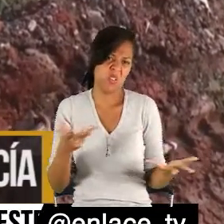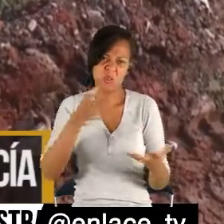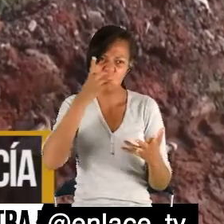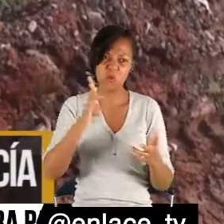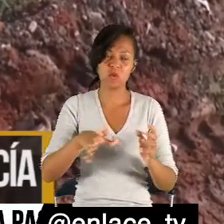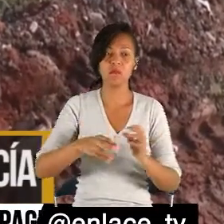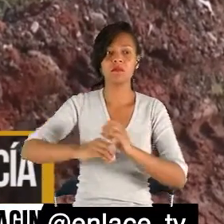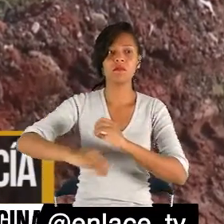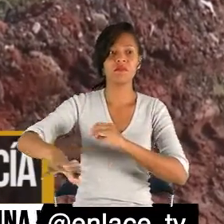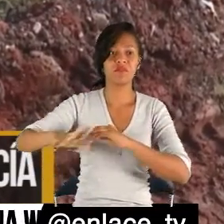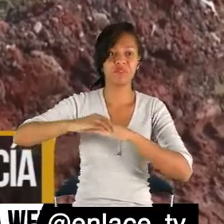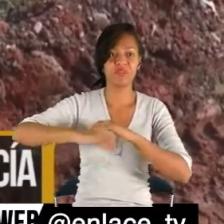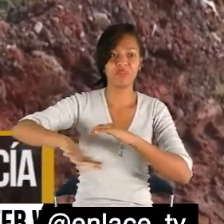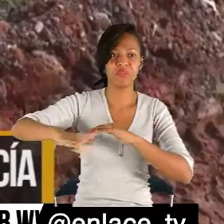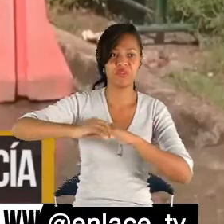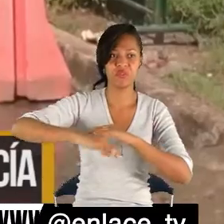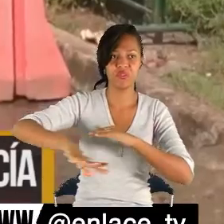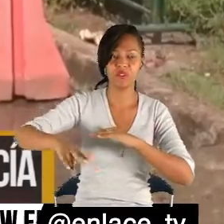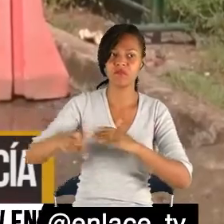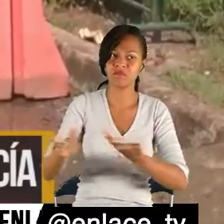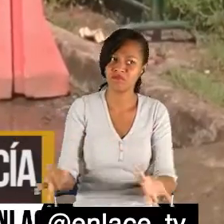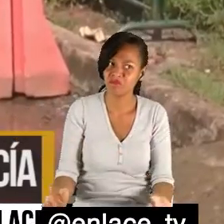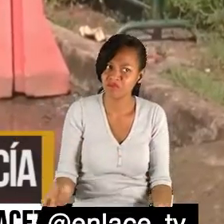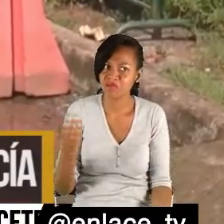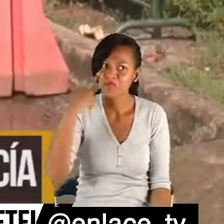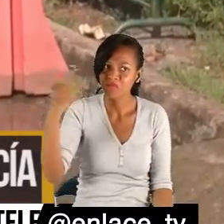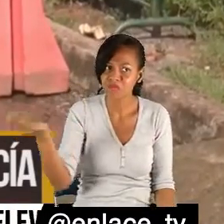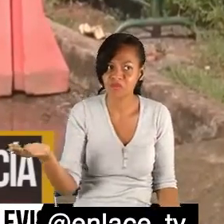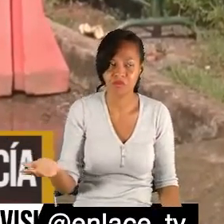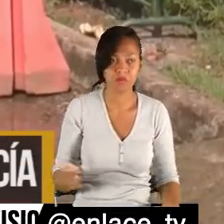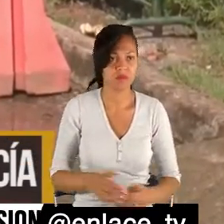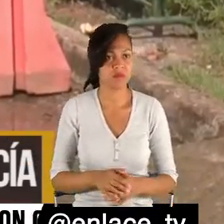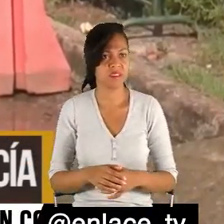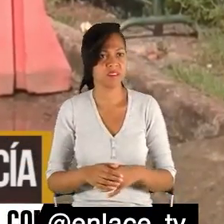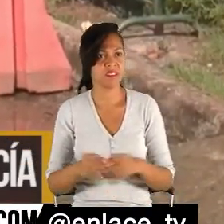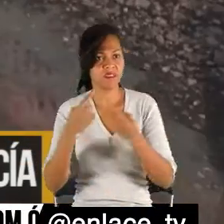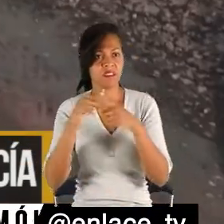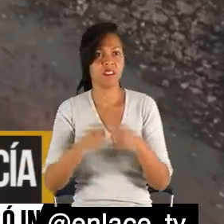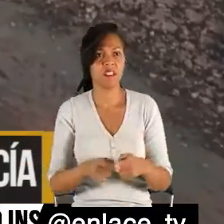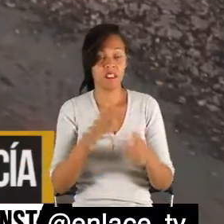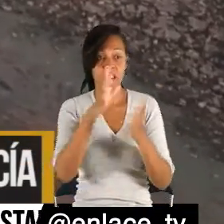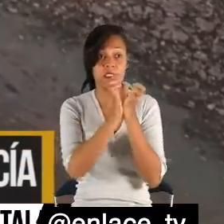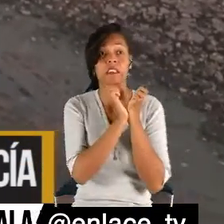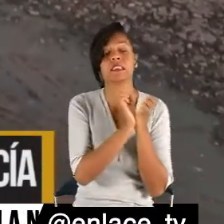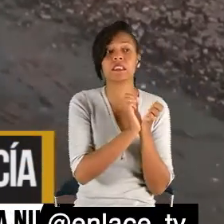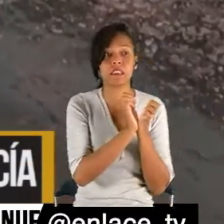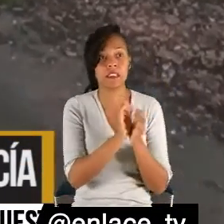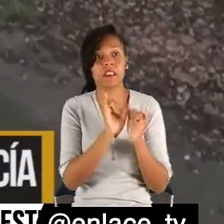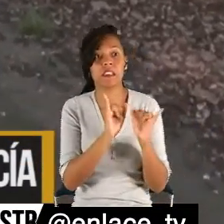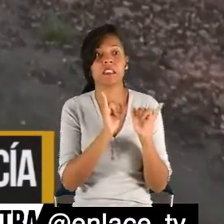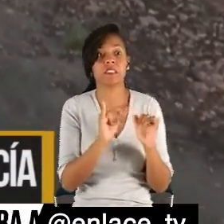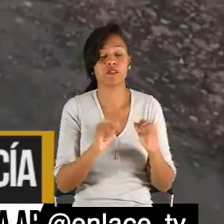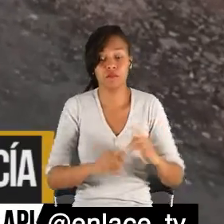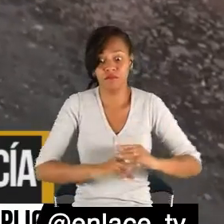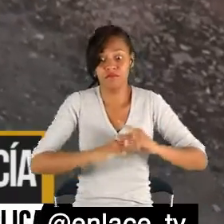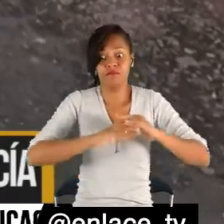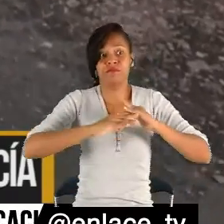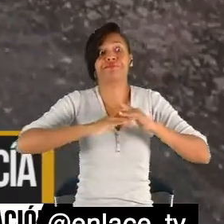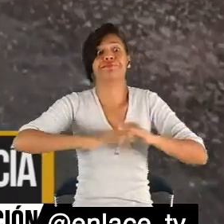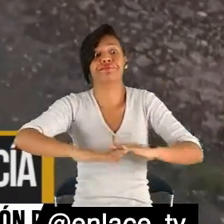constituyendo en un foco de contaminación la presencia de cerca de un centenar de pedidos en este búnker hace que las aguas negras se rebosen